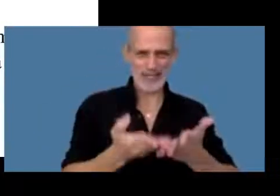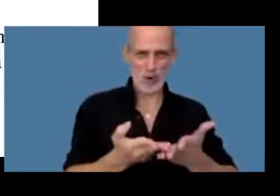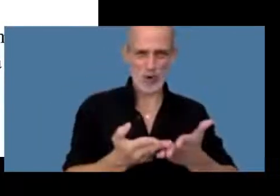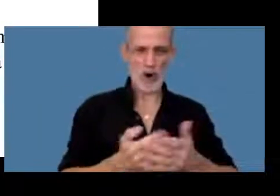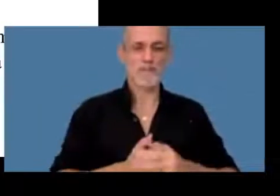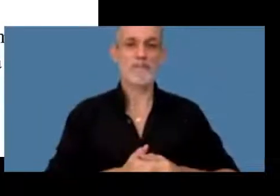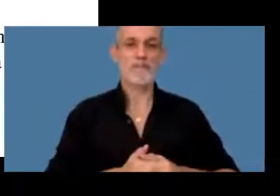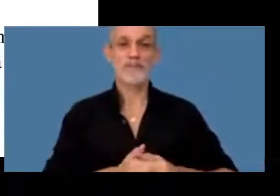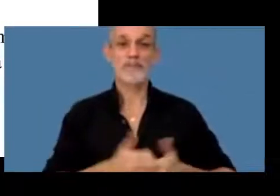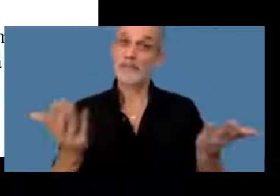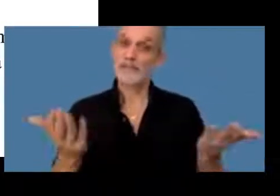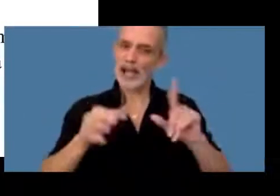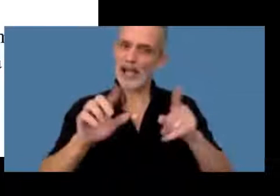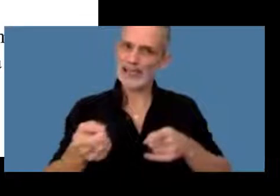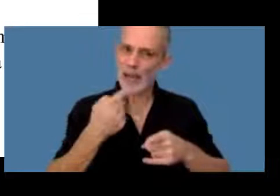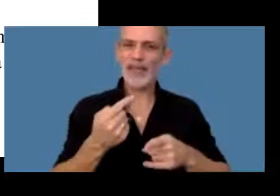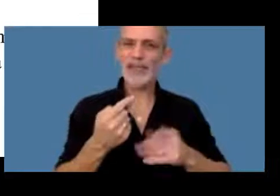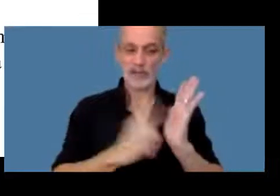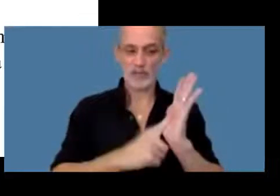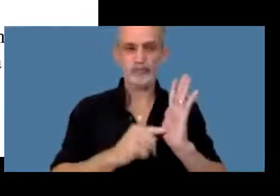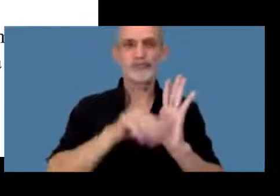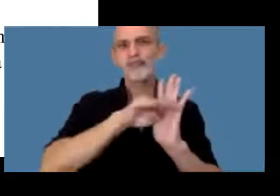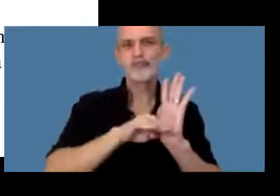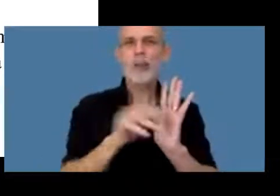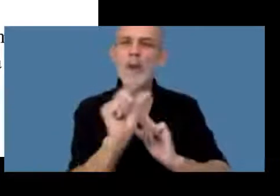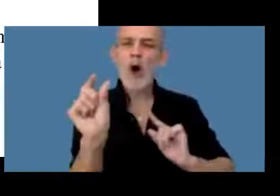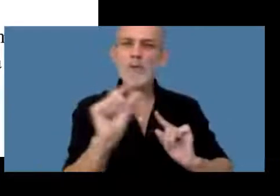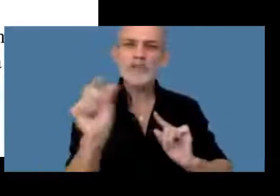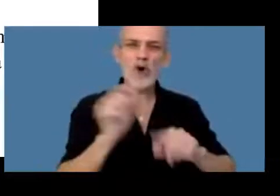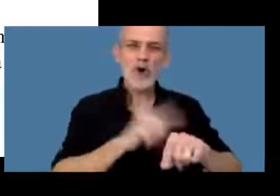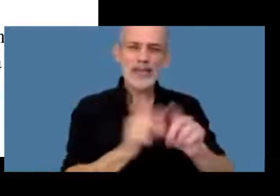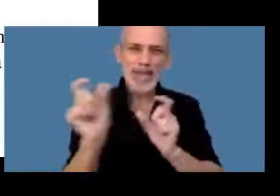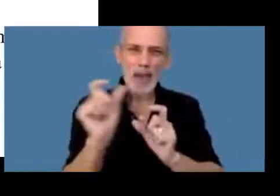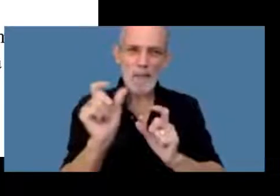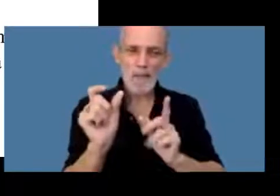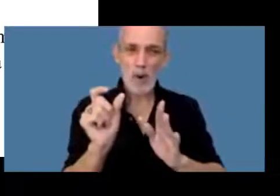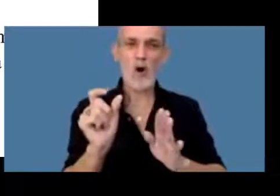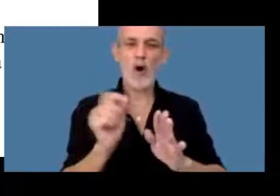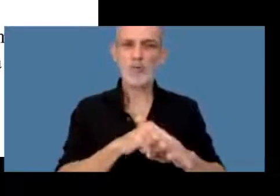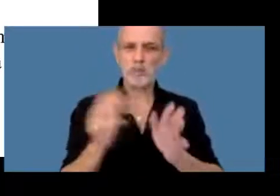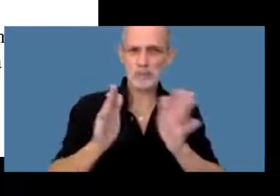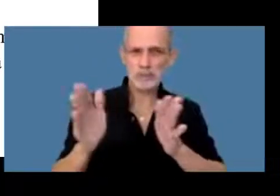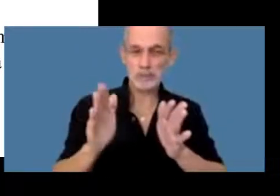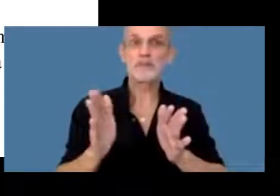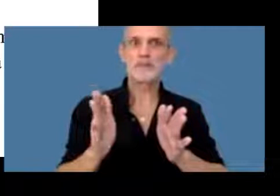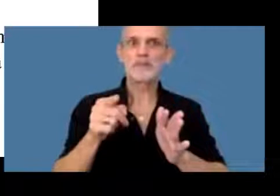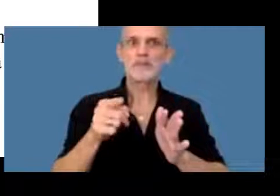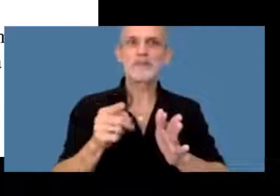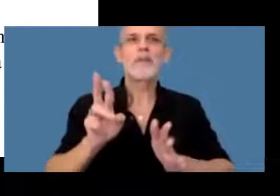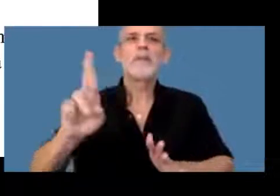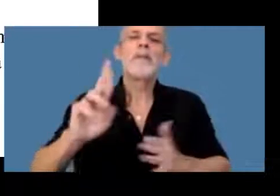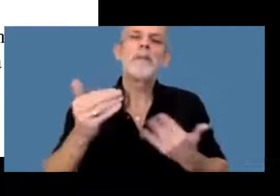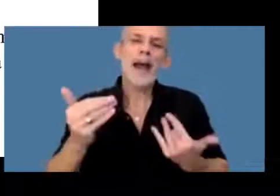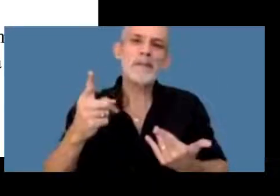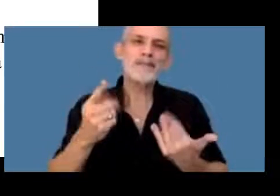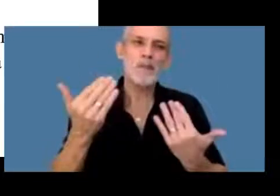Por otra parte, se dispuso un régimen transitorio donde aquí permite el acceso al